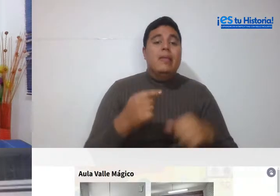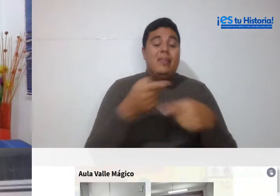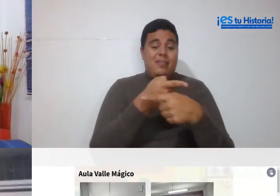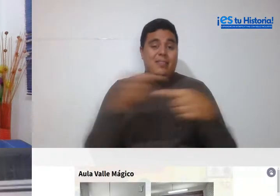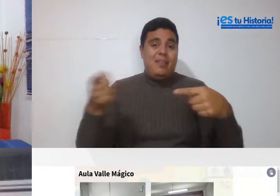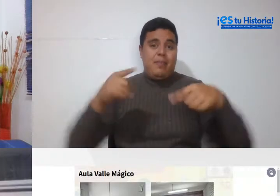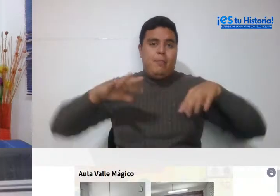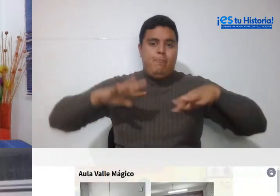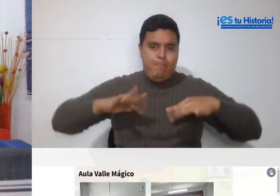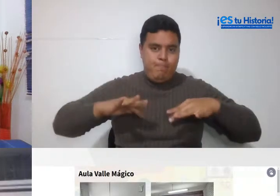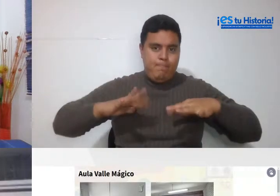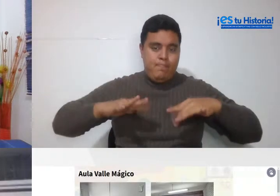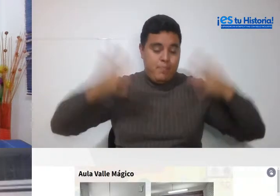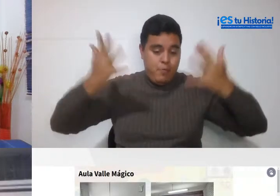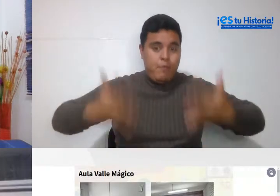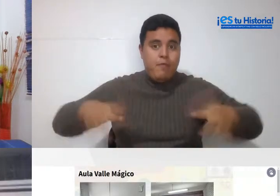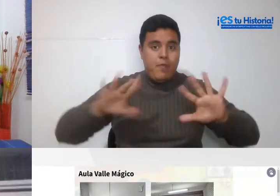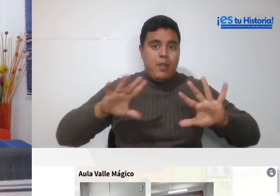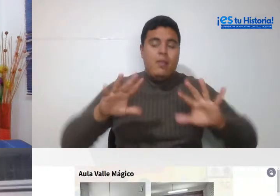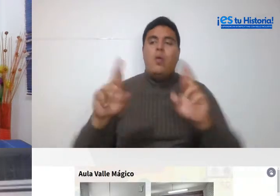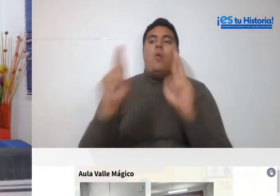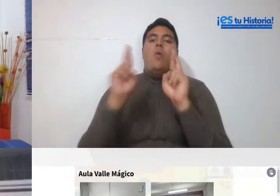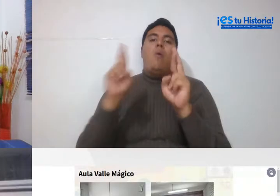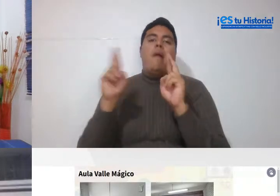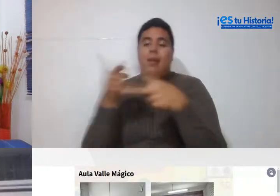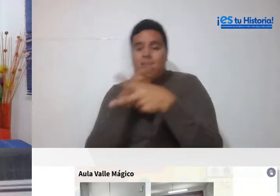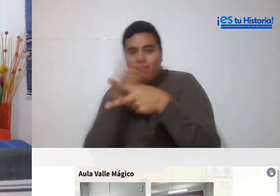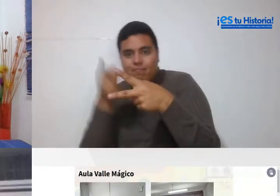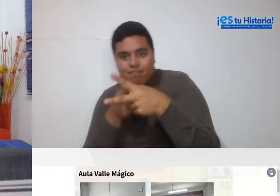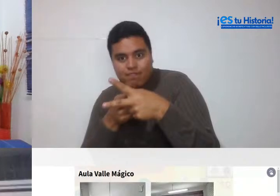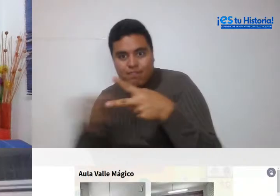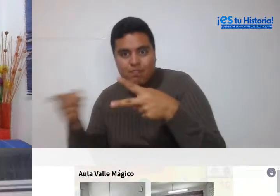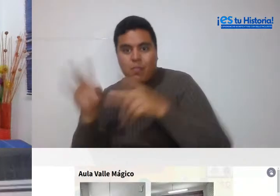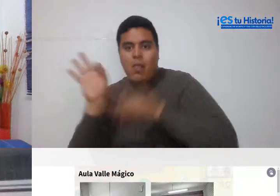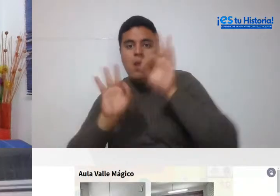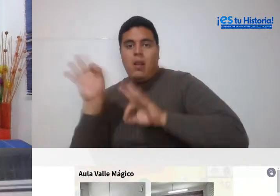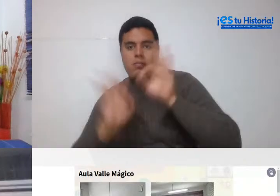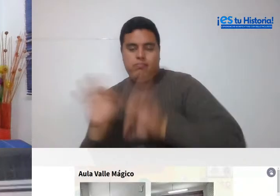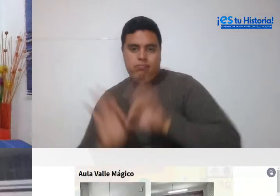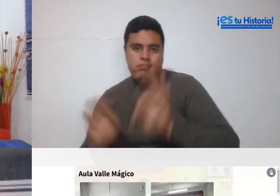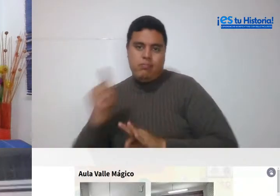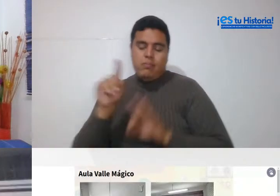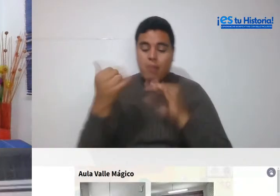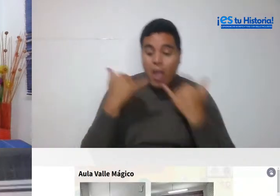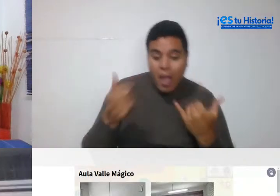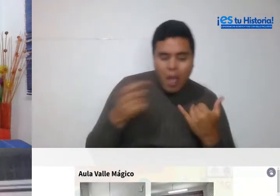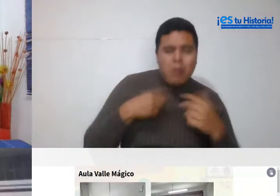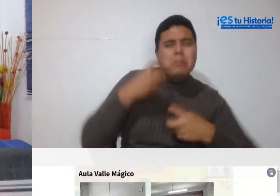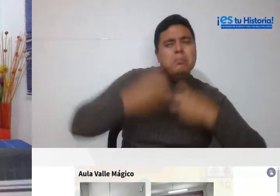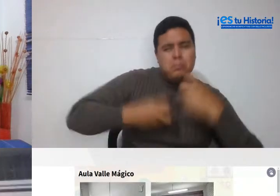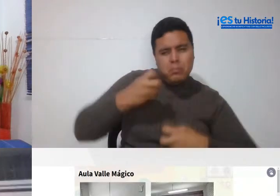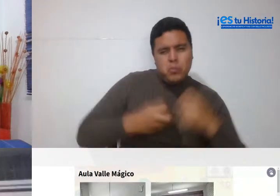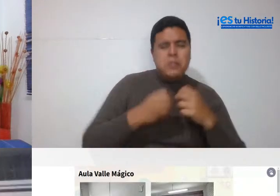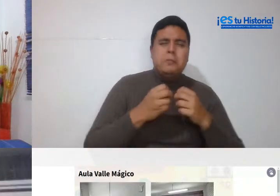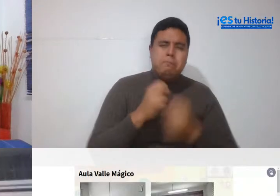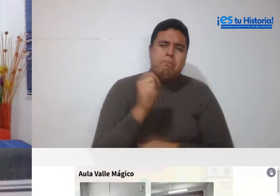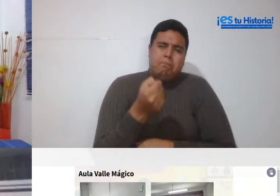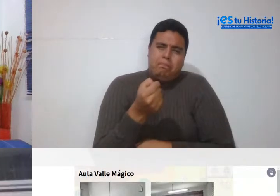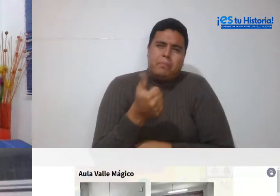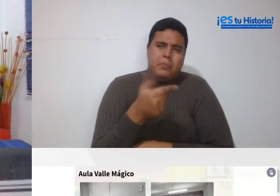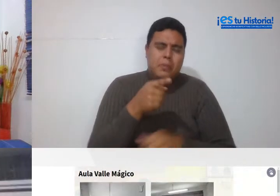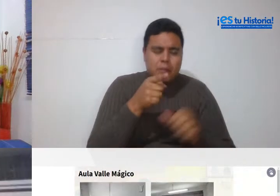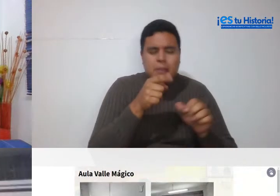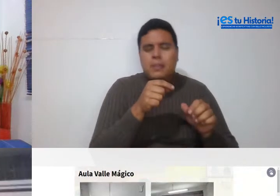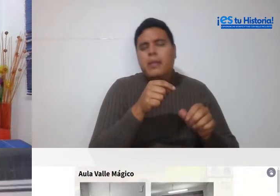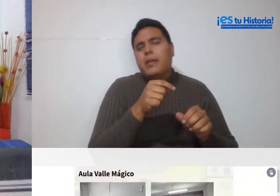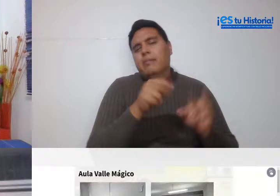vacaciones, poder tener el aula ya organizada. Estamos organizando algunos problemitas que tenemos, digamos, en